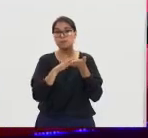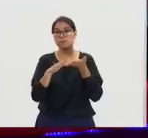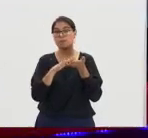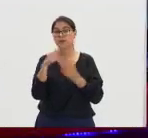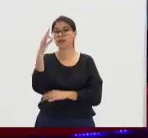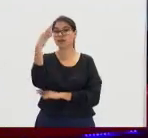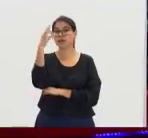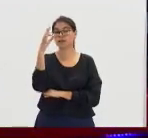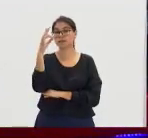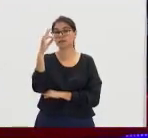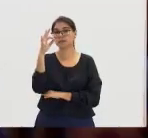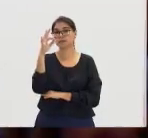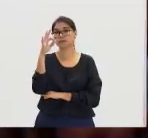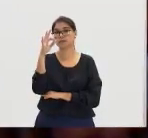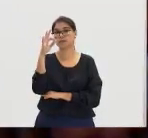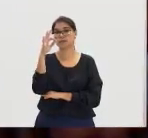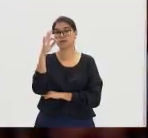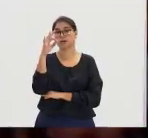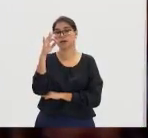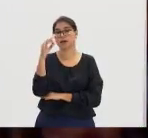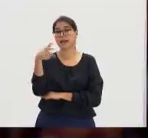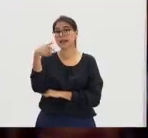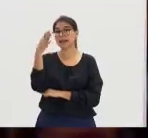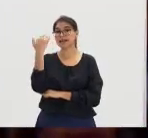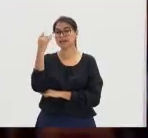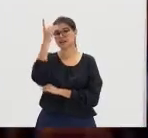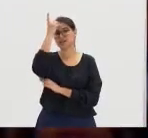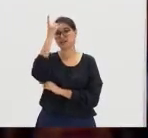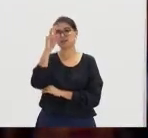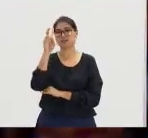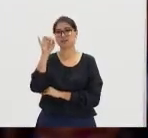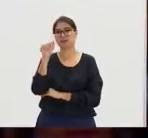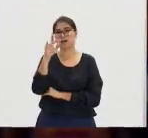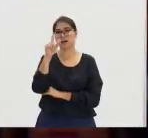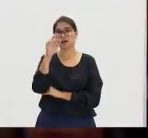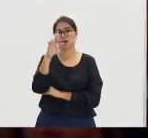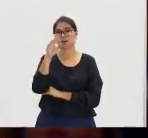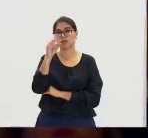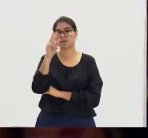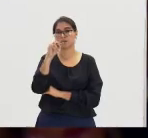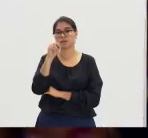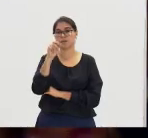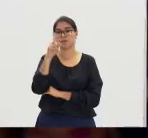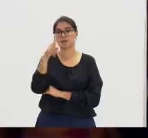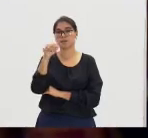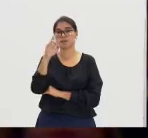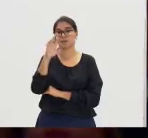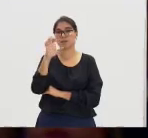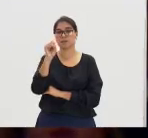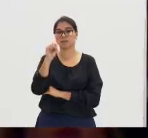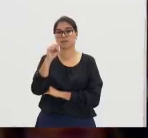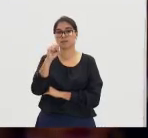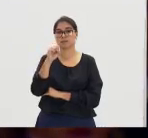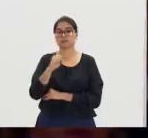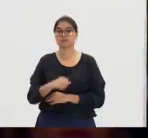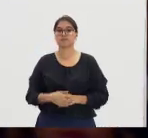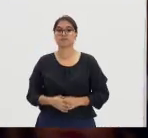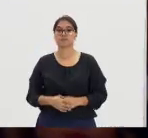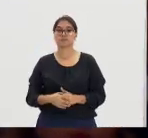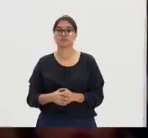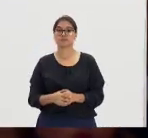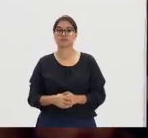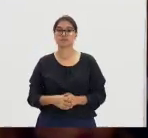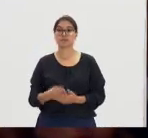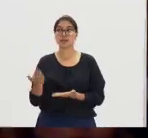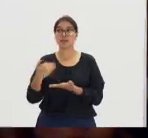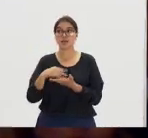James Pérez. ¿Cuántos disfrutaron al pastor James Pérez? ¿Cuántos quieren que vuelva? Su esposa también predica, la vamos a traer.